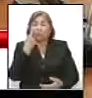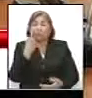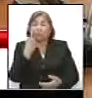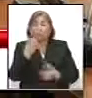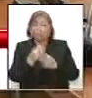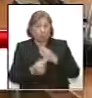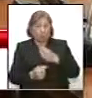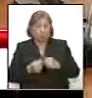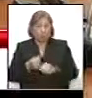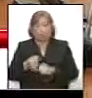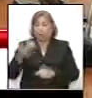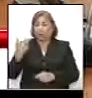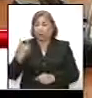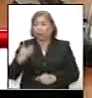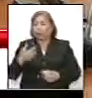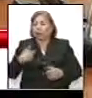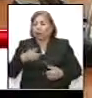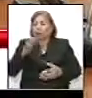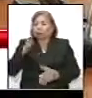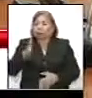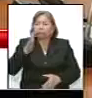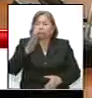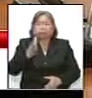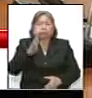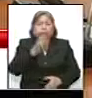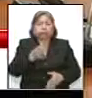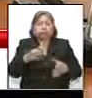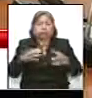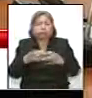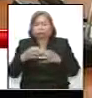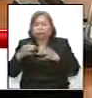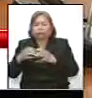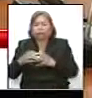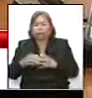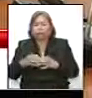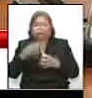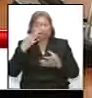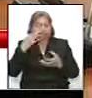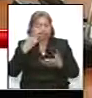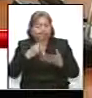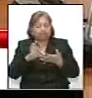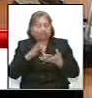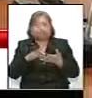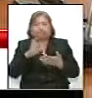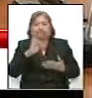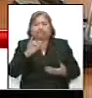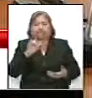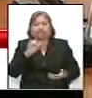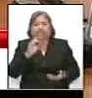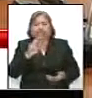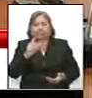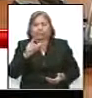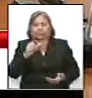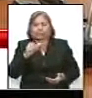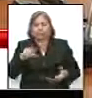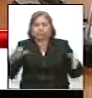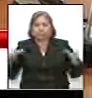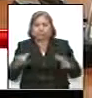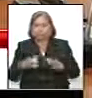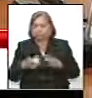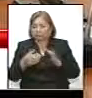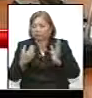atrás. Hemos recorrido a la Comisión de Fiscalización del Congreso de la República. Aquí